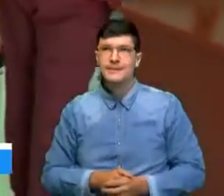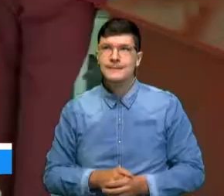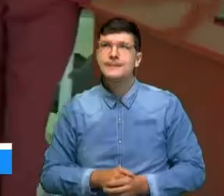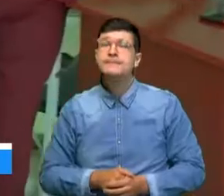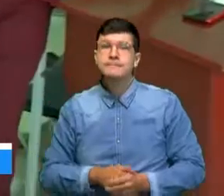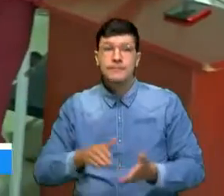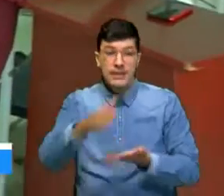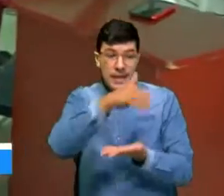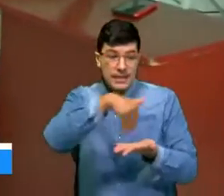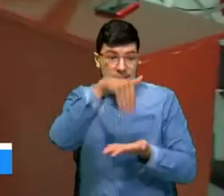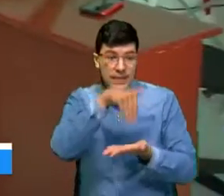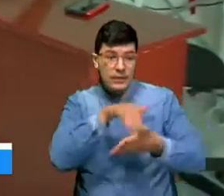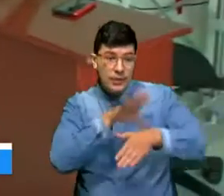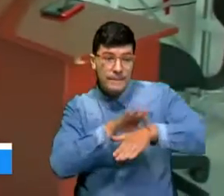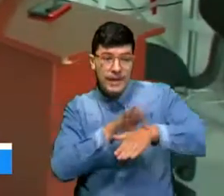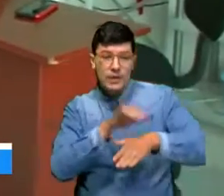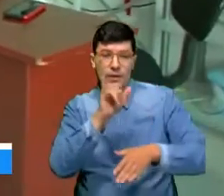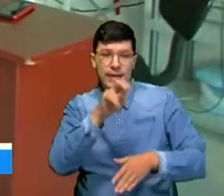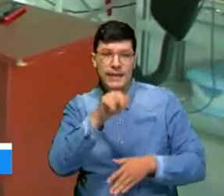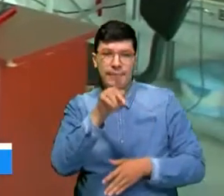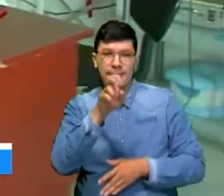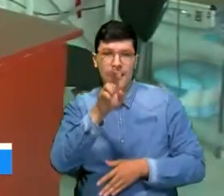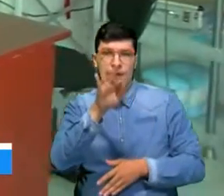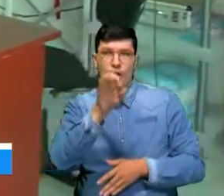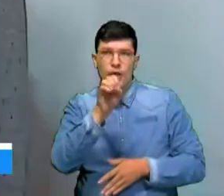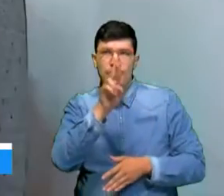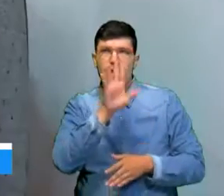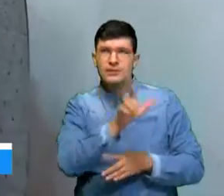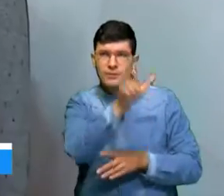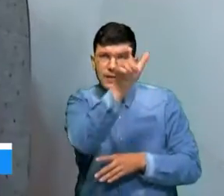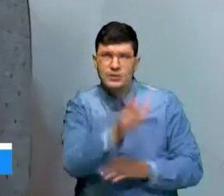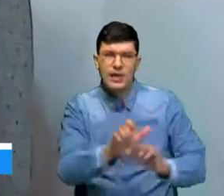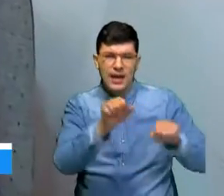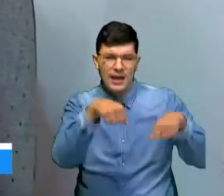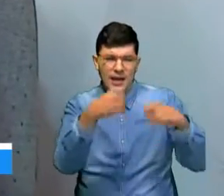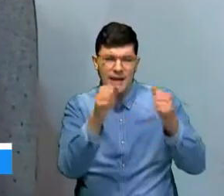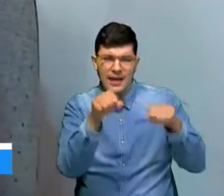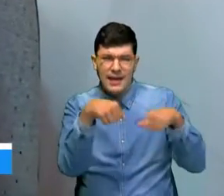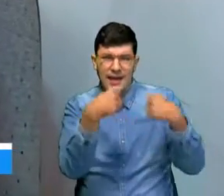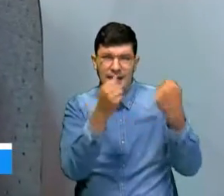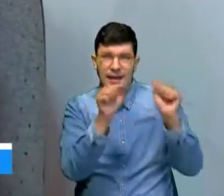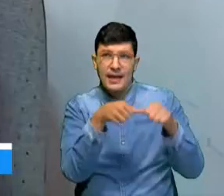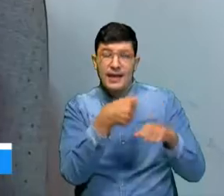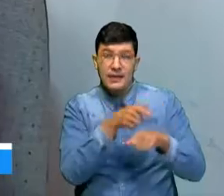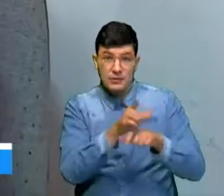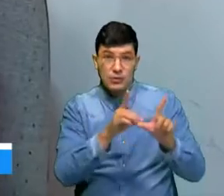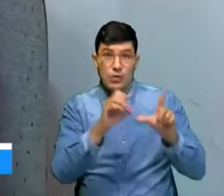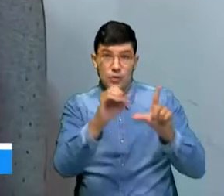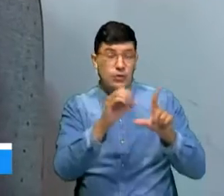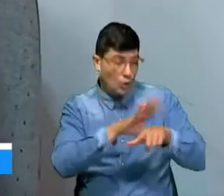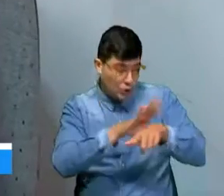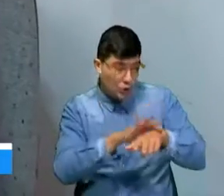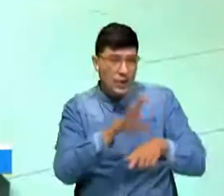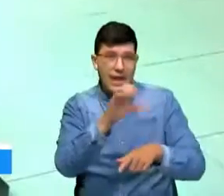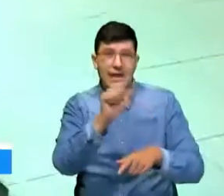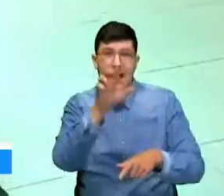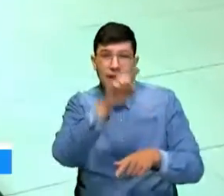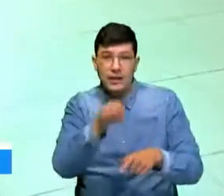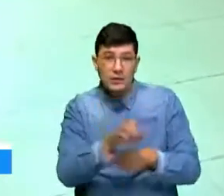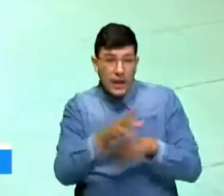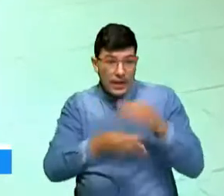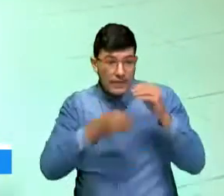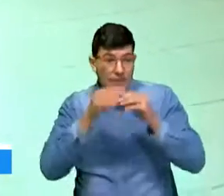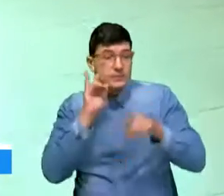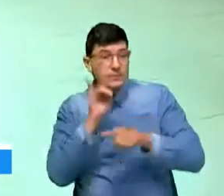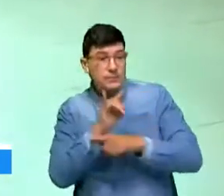el centro médico de indenorte es liderado por el ortopedista y traumatólogo carlos manuel rey además de velar por la recuperación de los